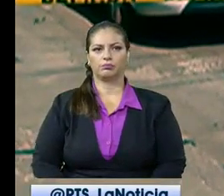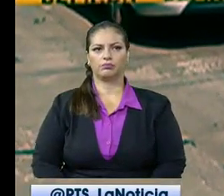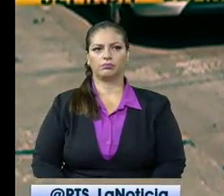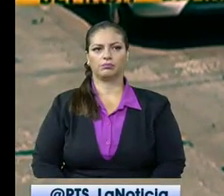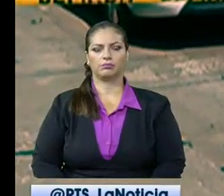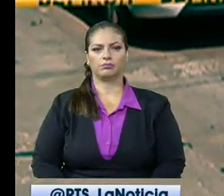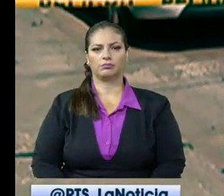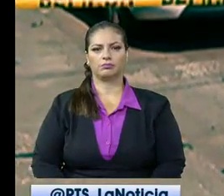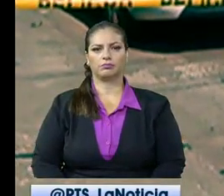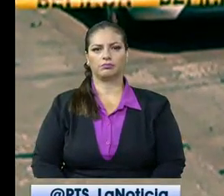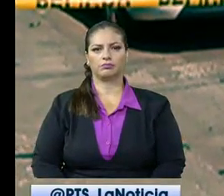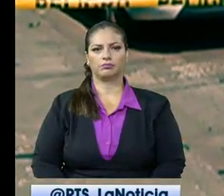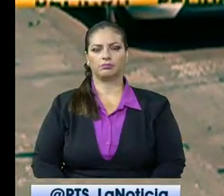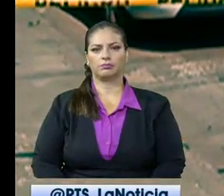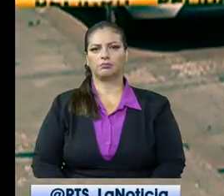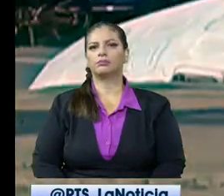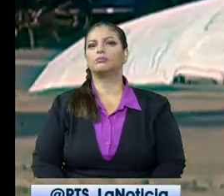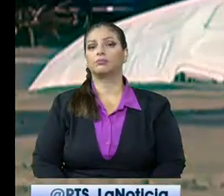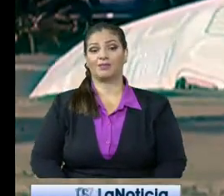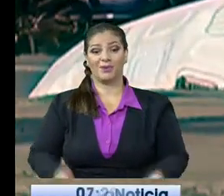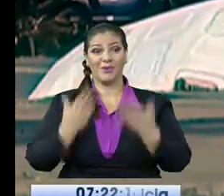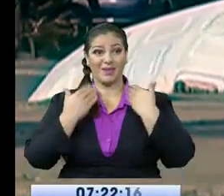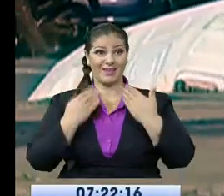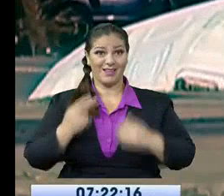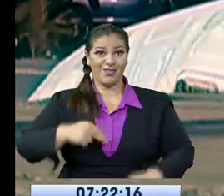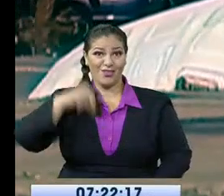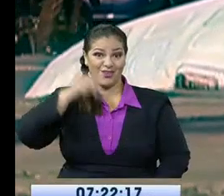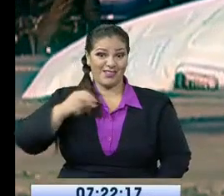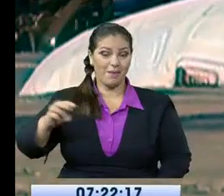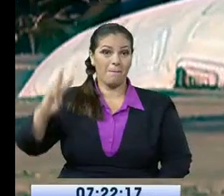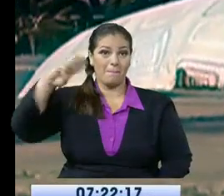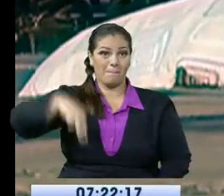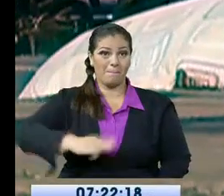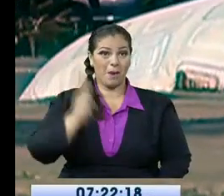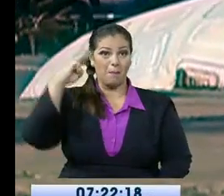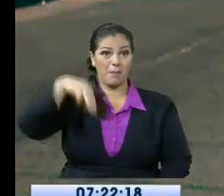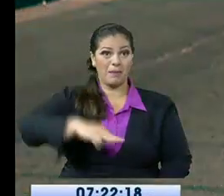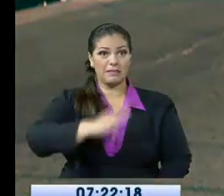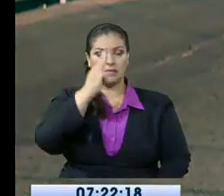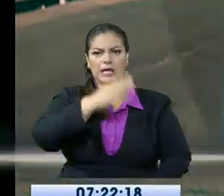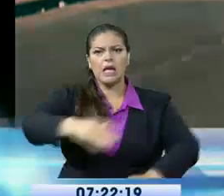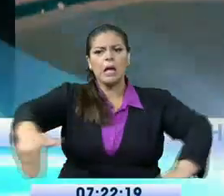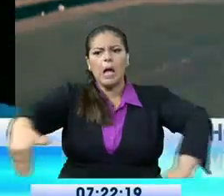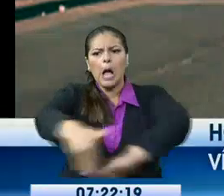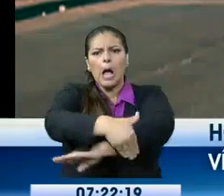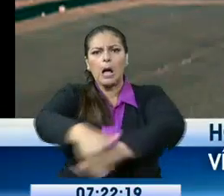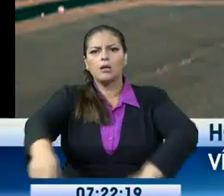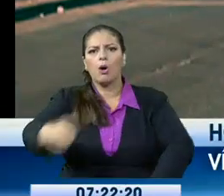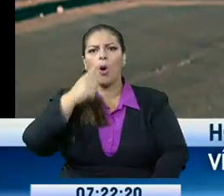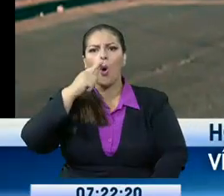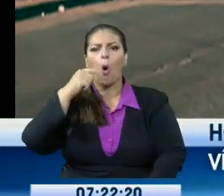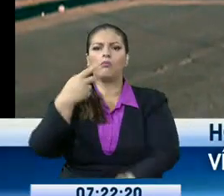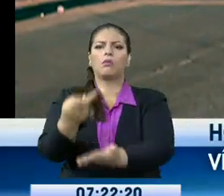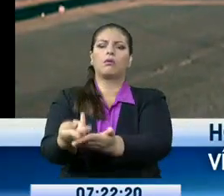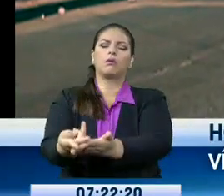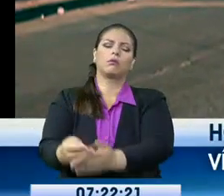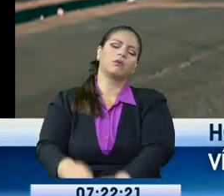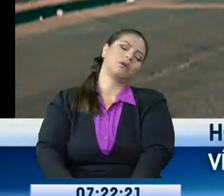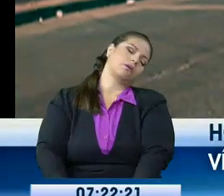El cuerpo inerte de un sujeto de pronto amaneció en la calzada, dejando atónitos a los moradores de Mapasingue